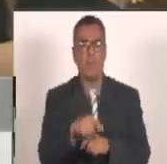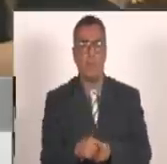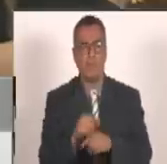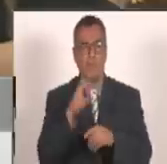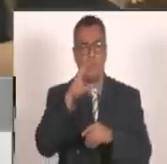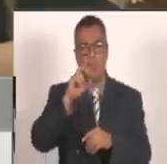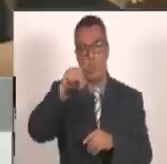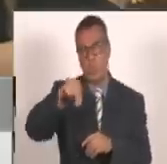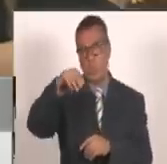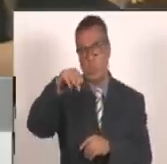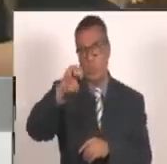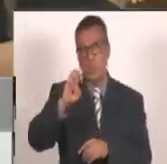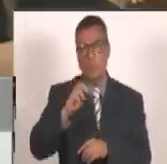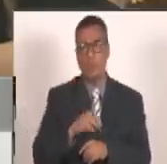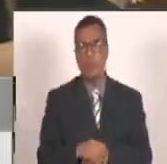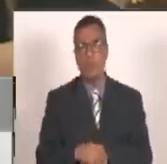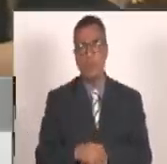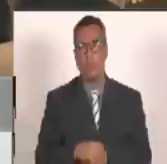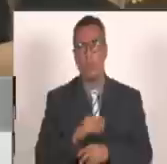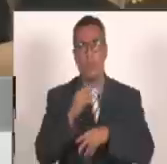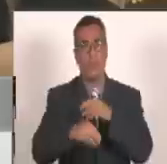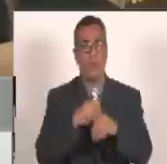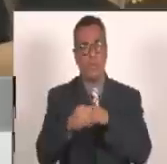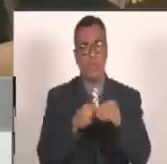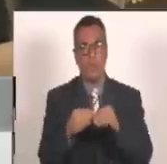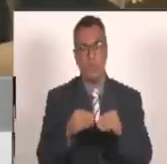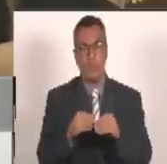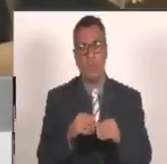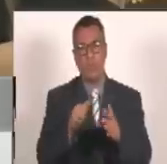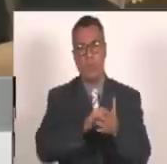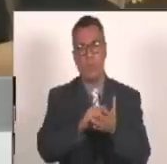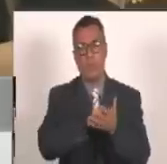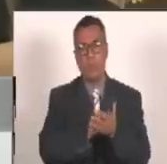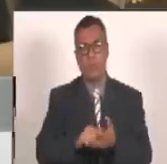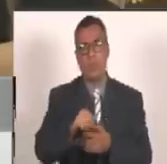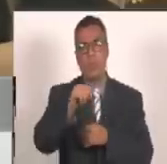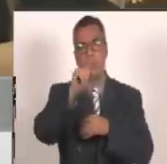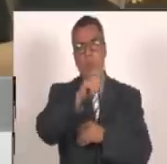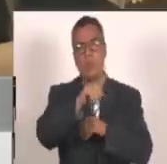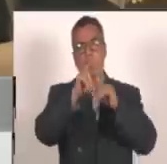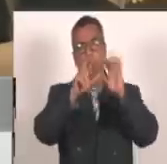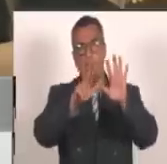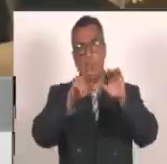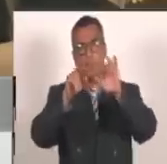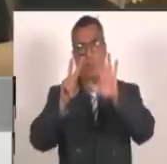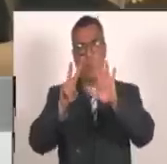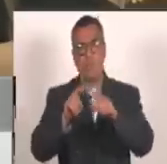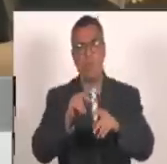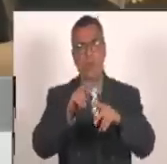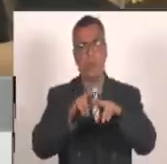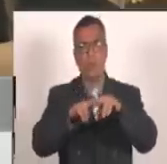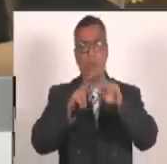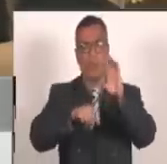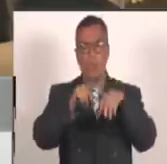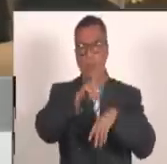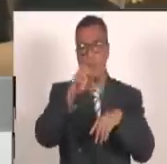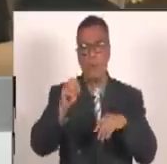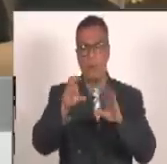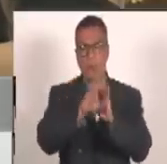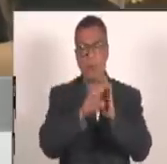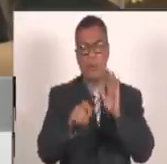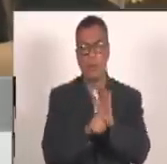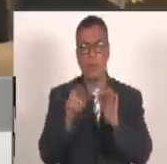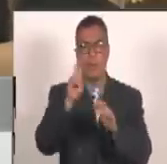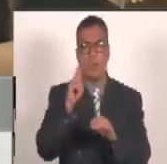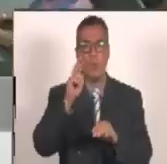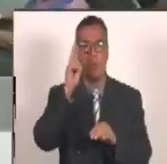del Consejo Nacional Electoral, de conformidad con lo establecido en el artículo 187, numeral 20, de la